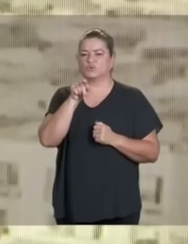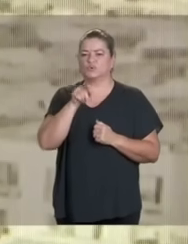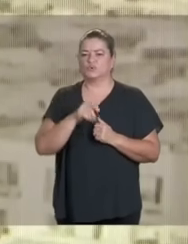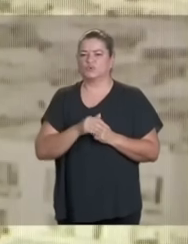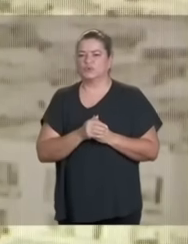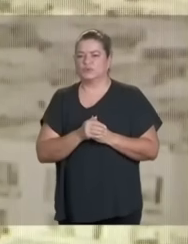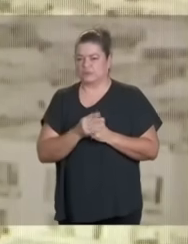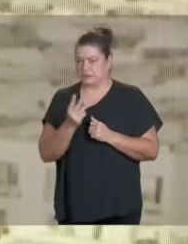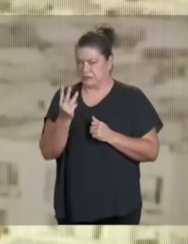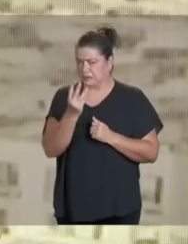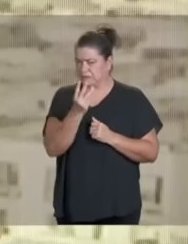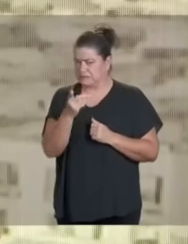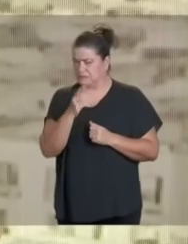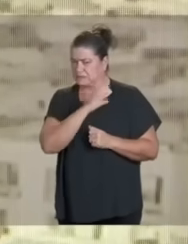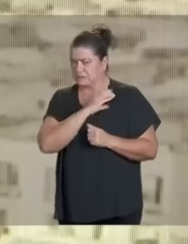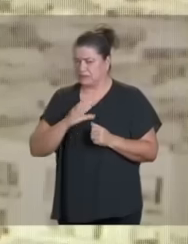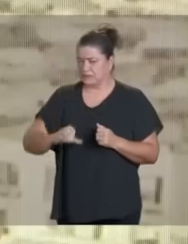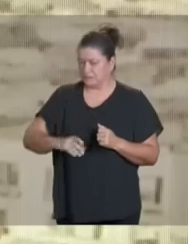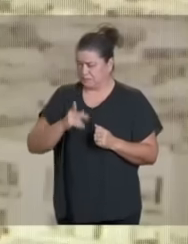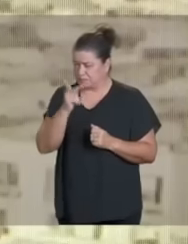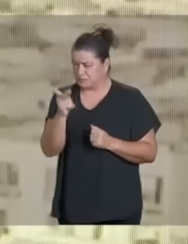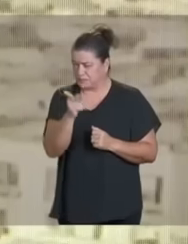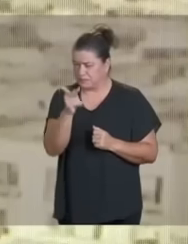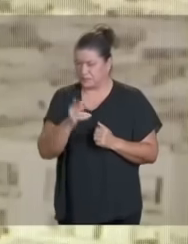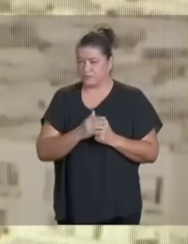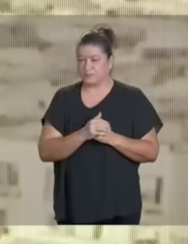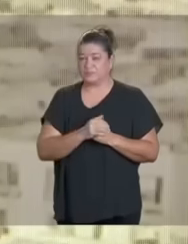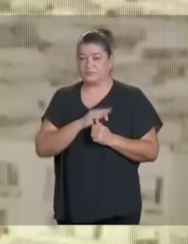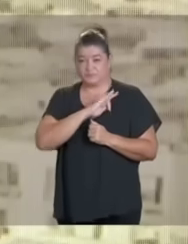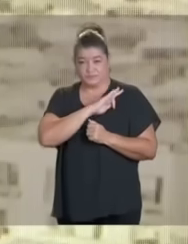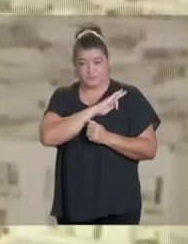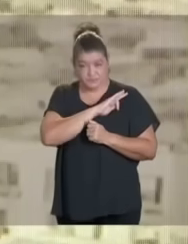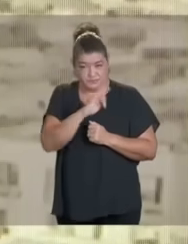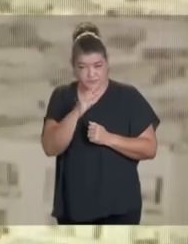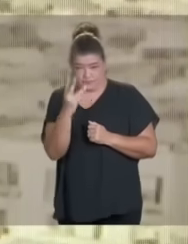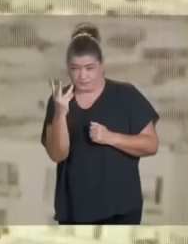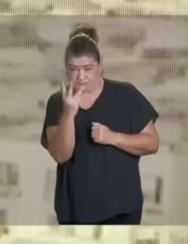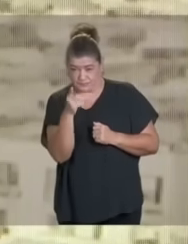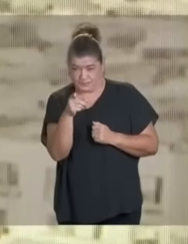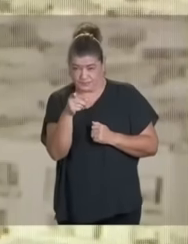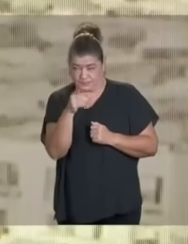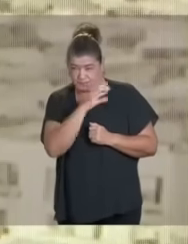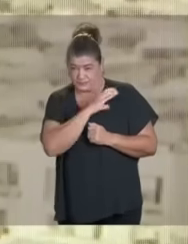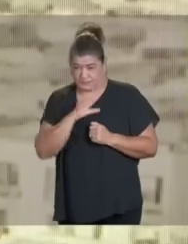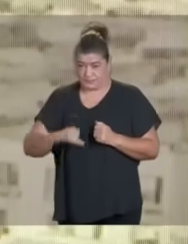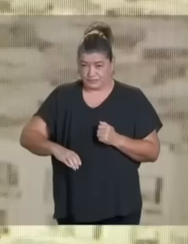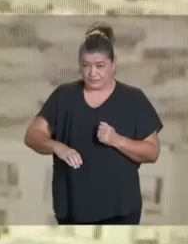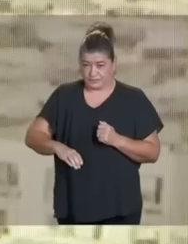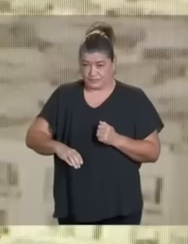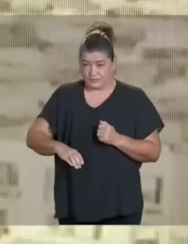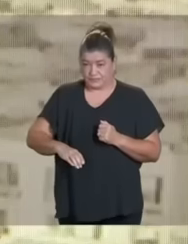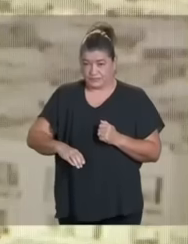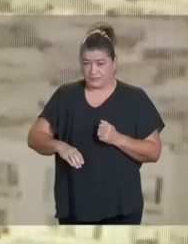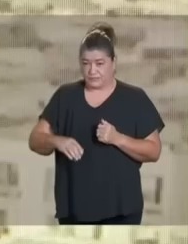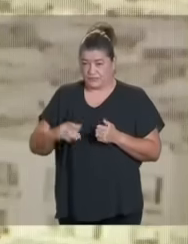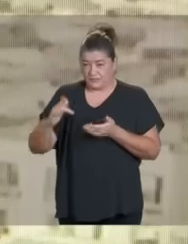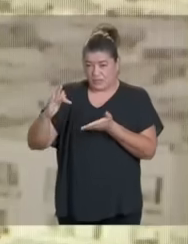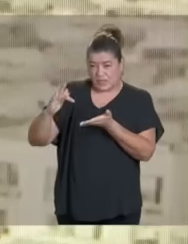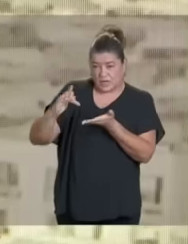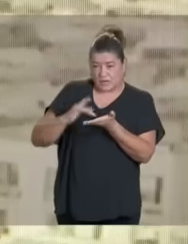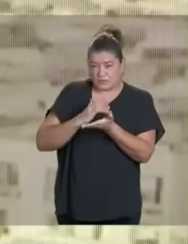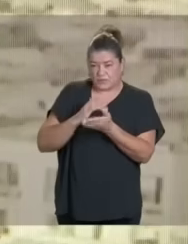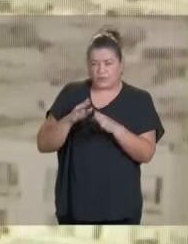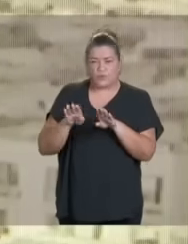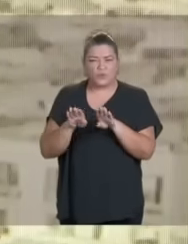tres, por favor. ¿Cómo nos pueden apoyar los candidatos a la presidencia de la República? ¿Qué propuesta nos